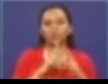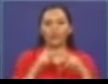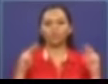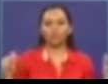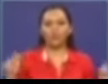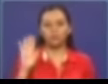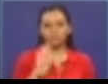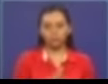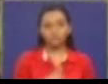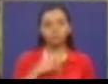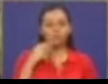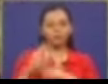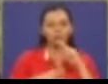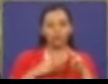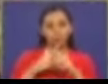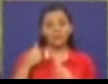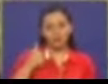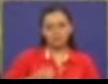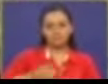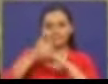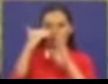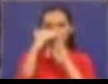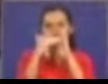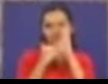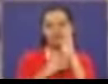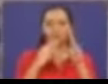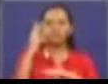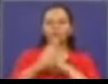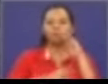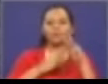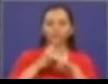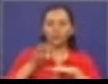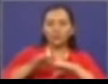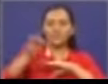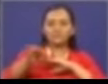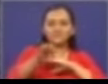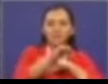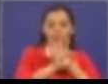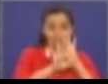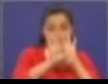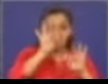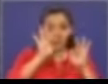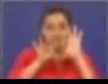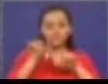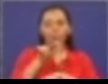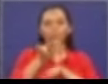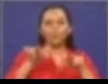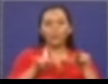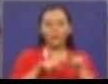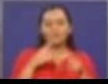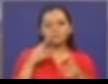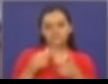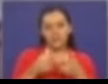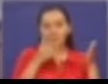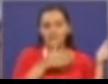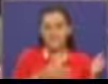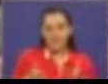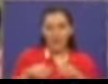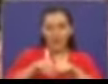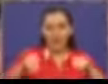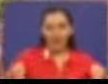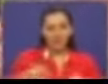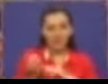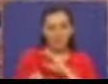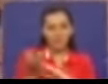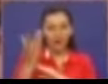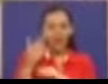Humanidad, encabeza la lista de las mejores islas del mundo. En esta selección se destaca lugares prístinos, playas de arena blanca y